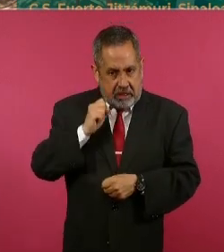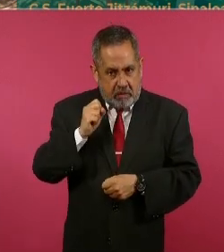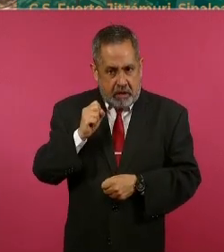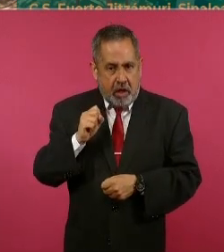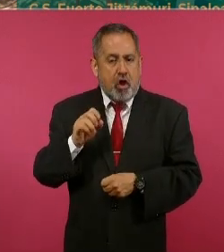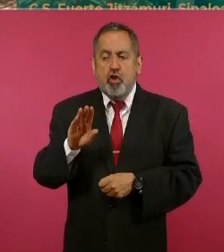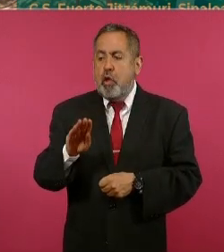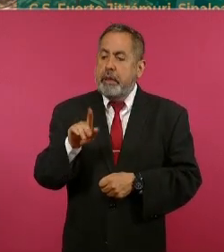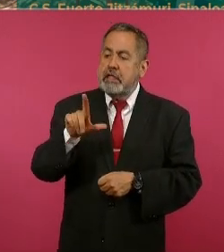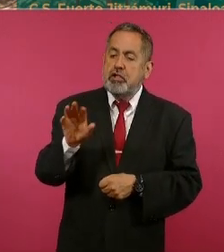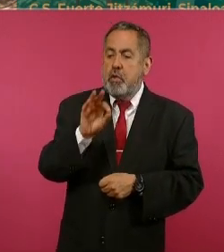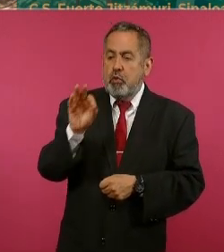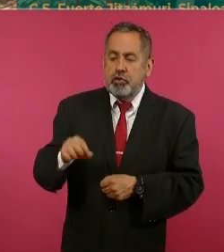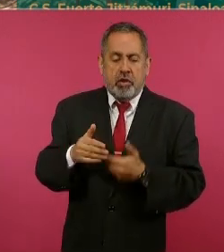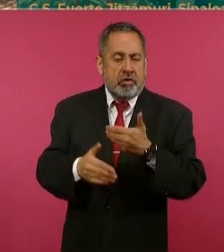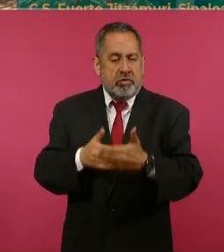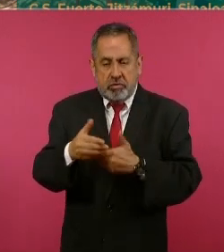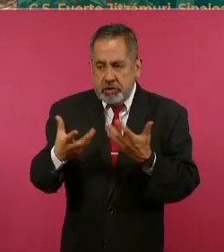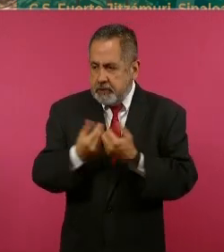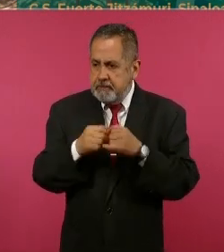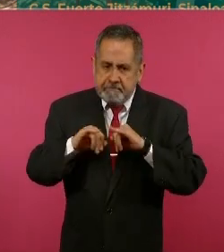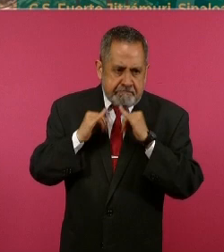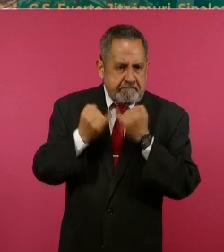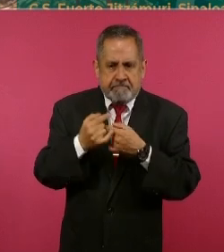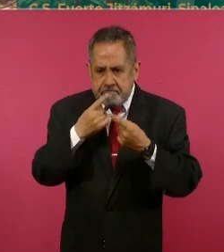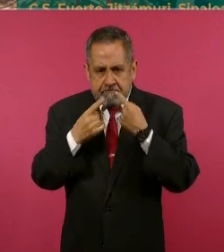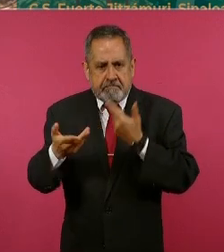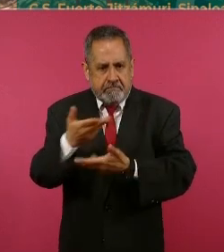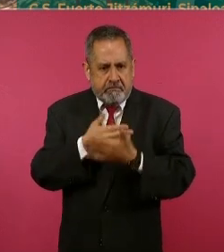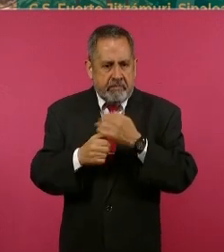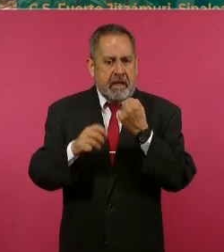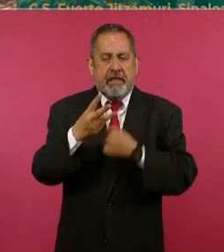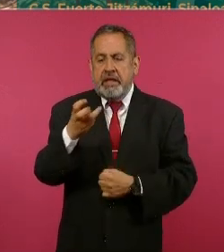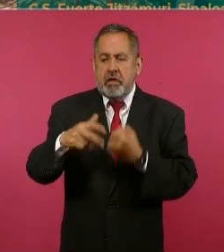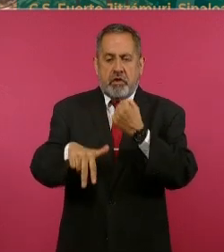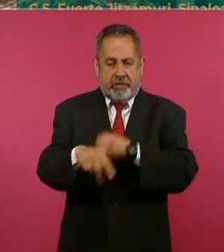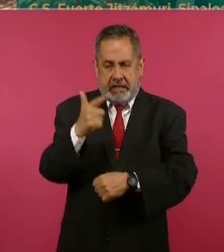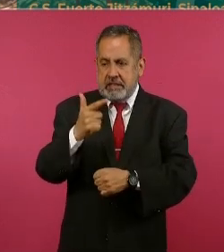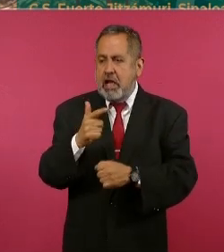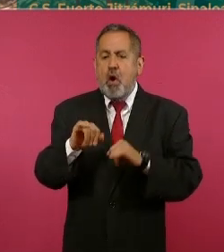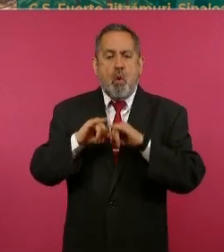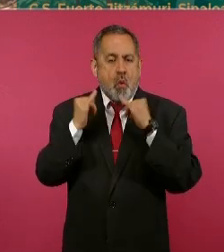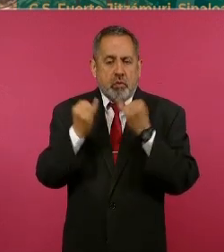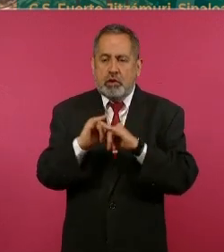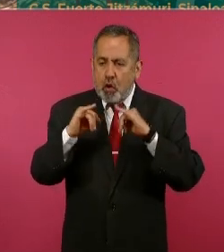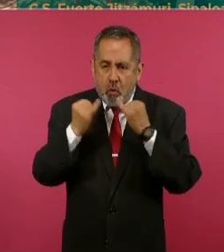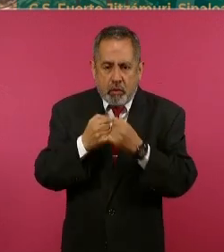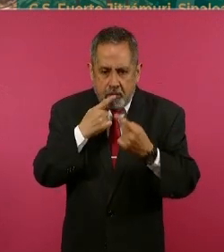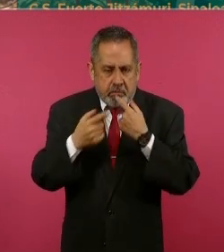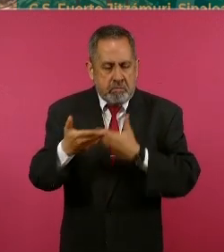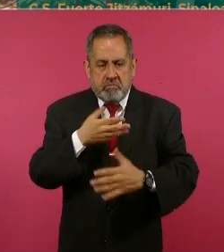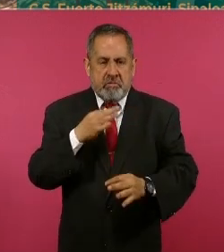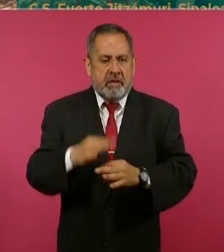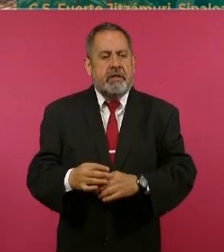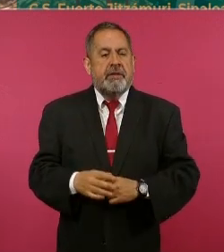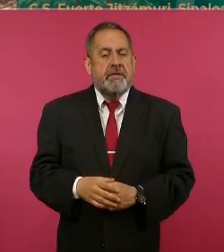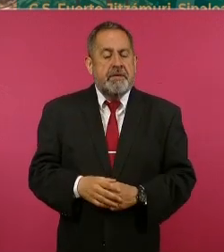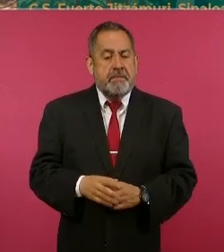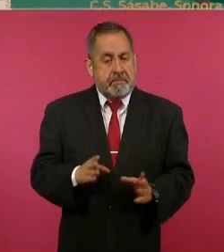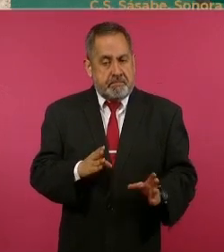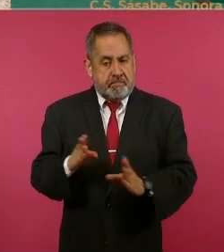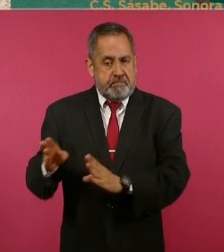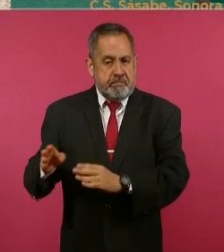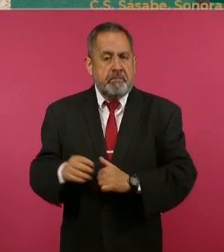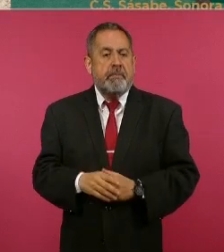un 97% de avance en la clínica es nuestra, con 313 asambleas ya realizadas. La siguiente. Acá tenemos